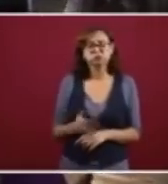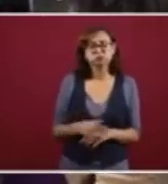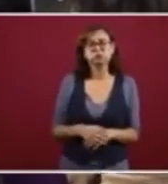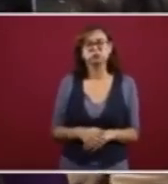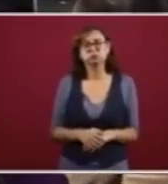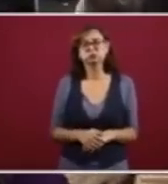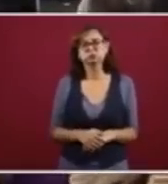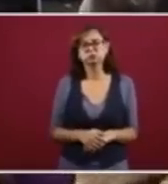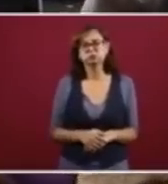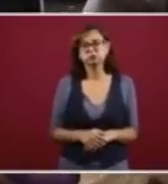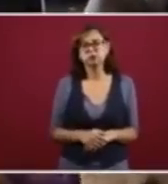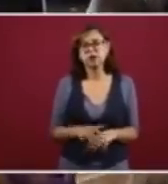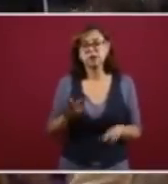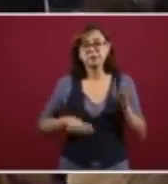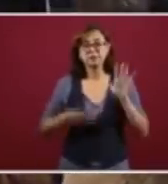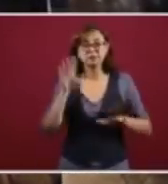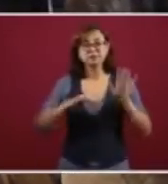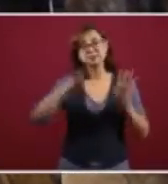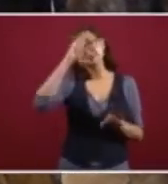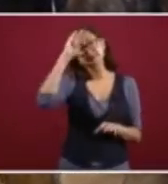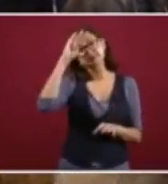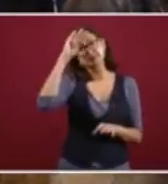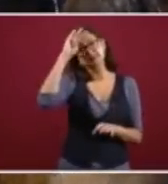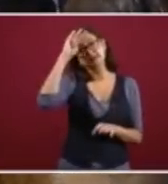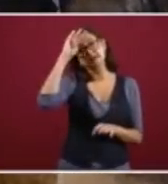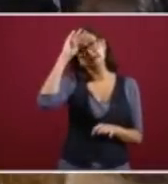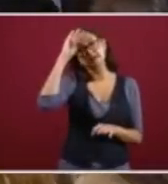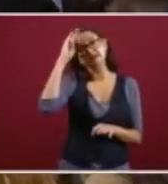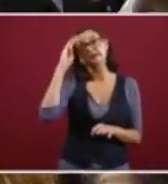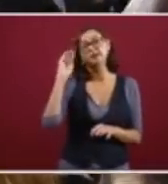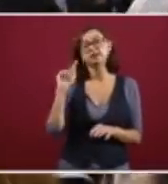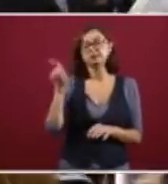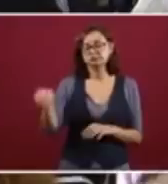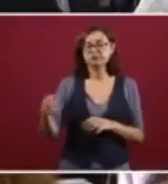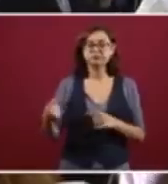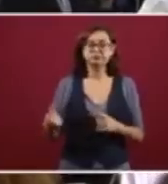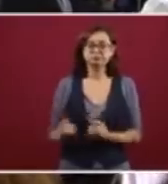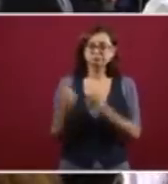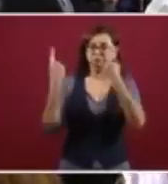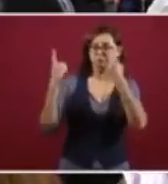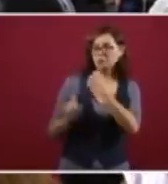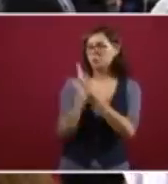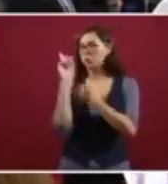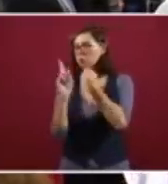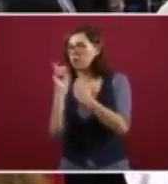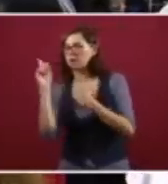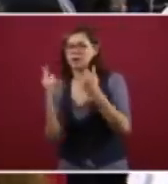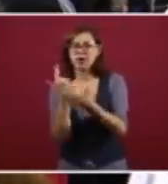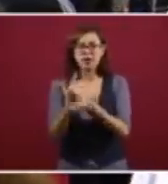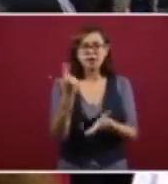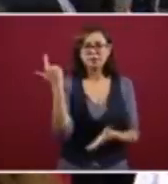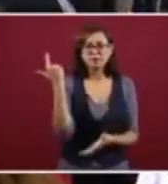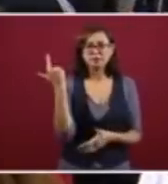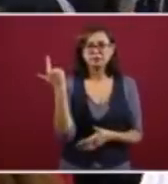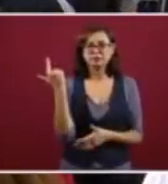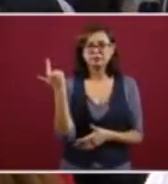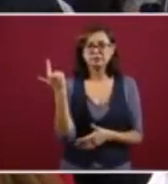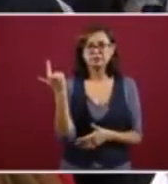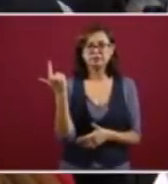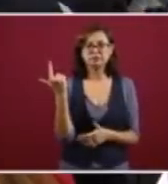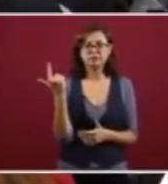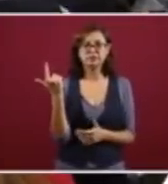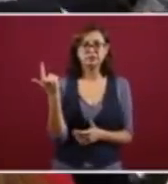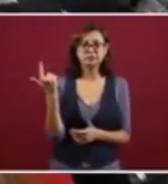donde se piensa que hay confrontación, hay conflictos, pues va